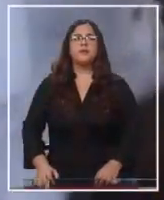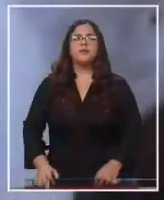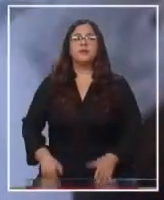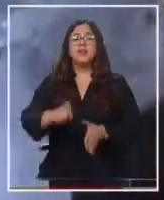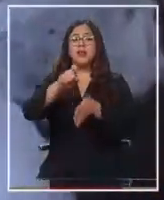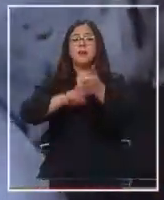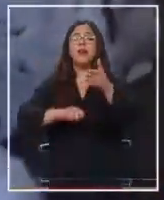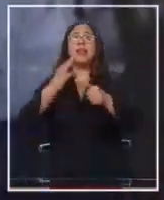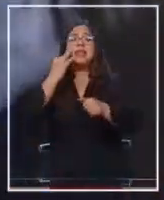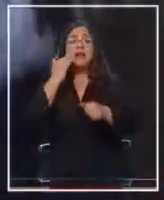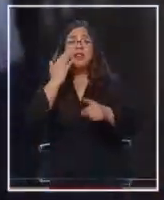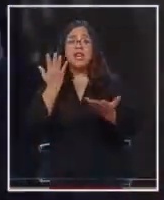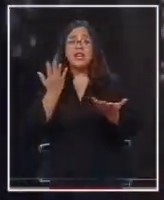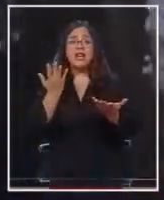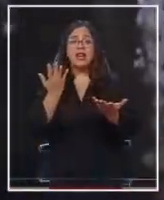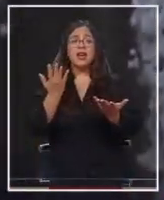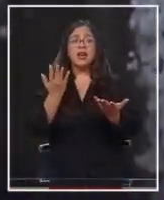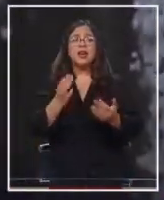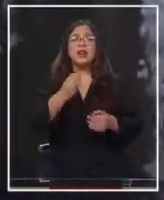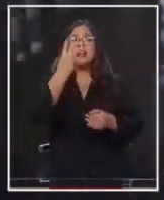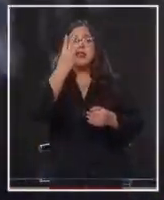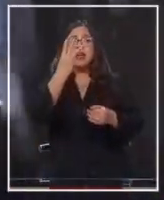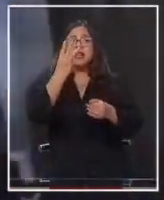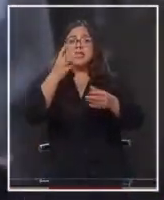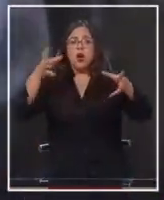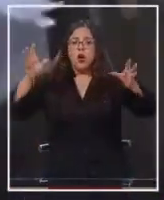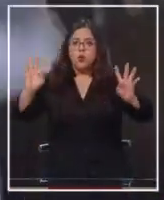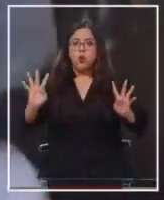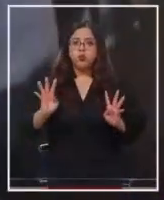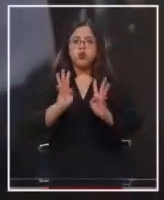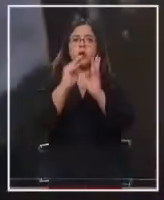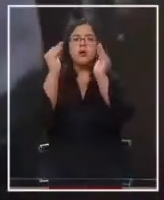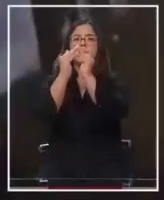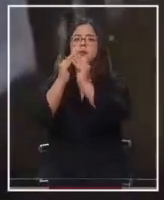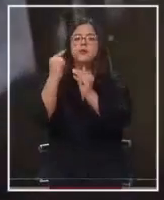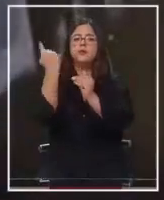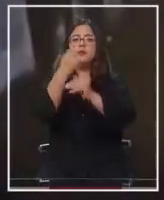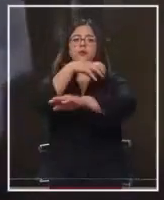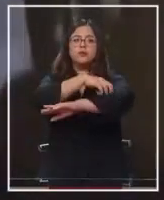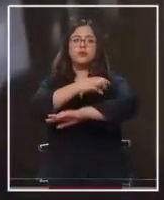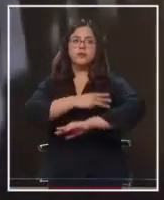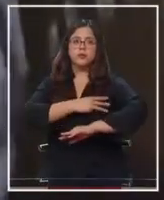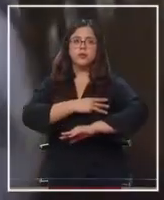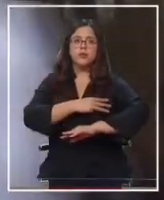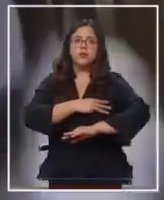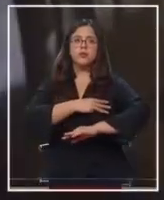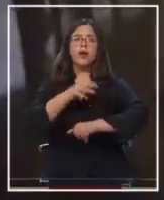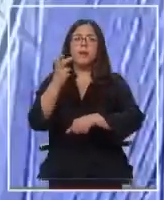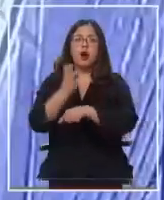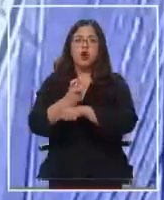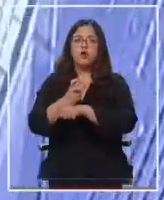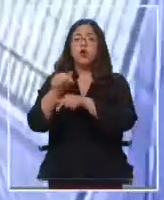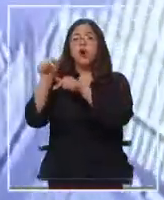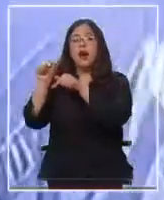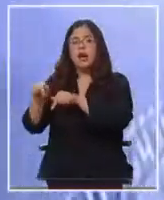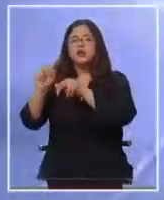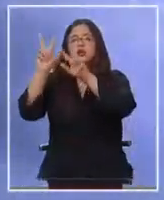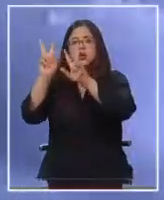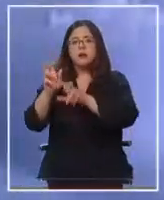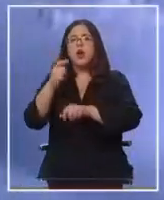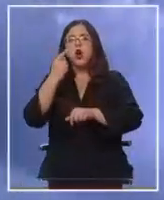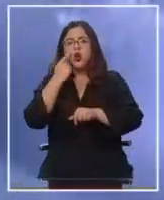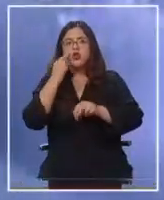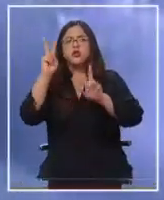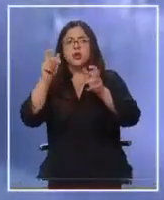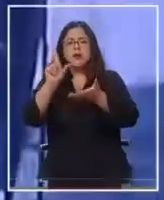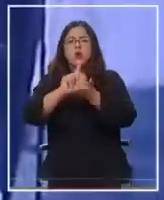En el mes de abril se registraron al menos 3 turbazos a casas particulares en la región metropolitana. Un modus operandi conocido en el